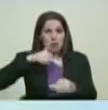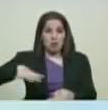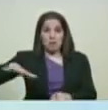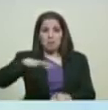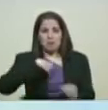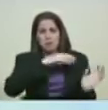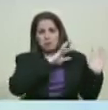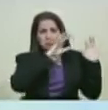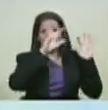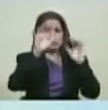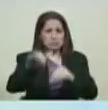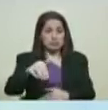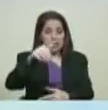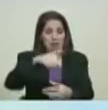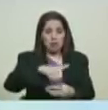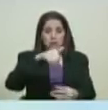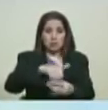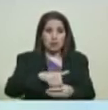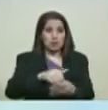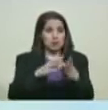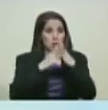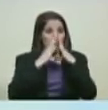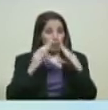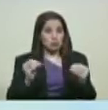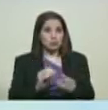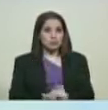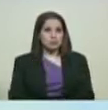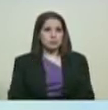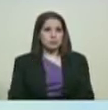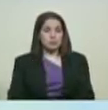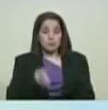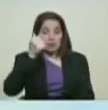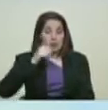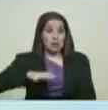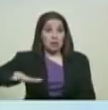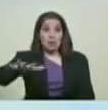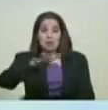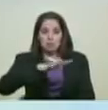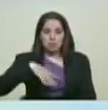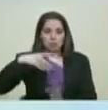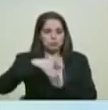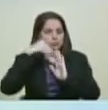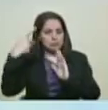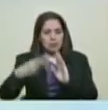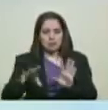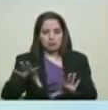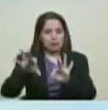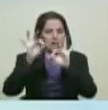votar masivamente y el pueblo va a ejercer su derecho a elegir.